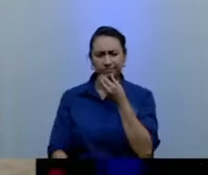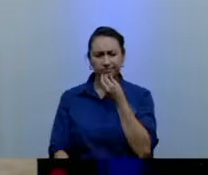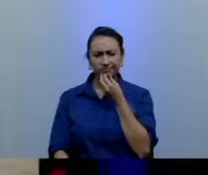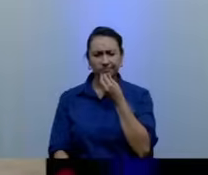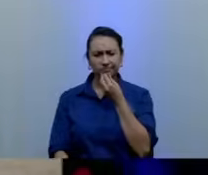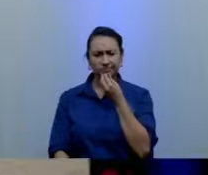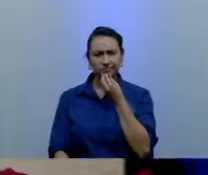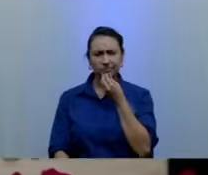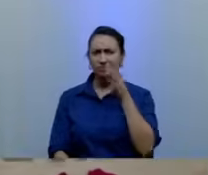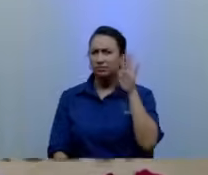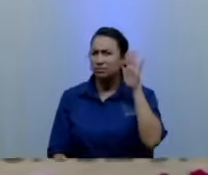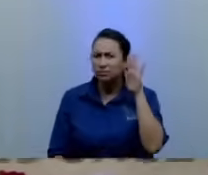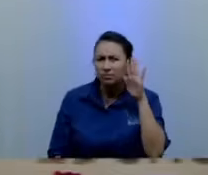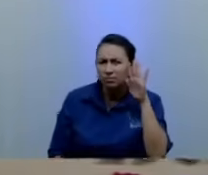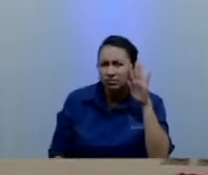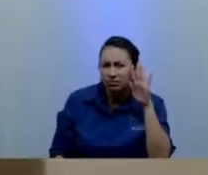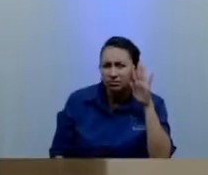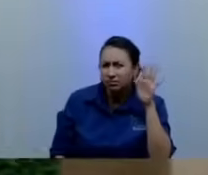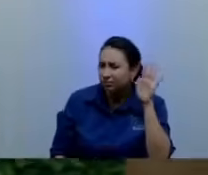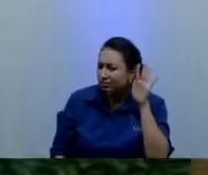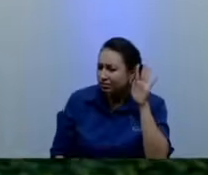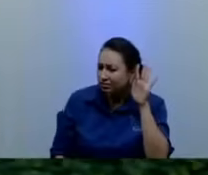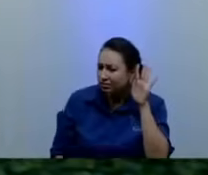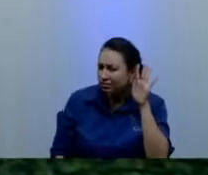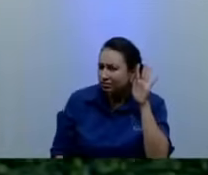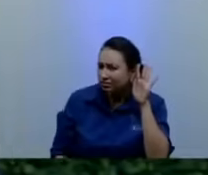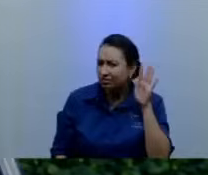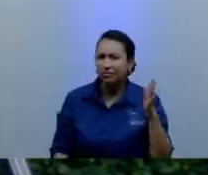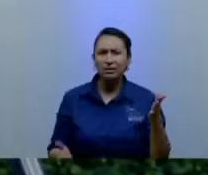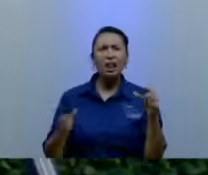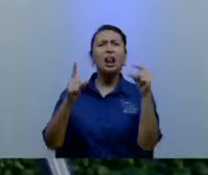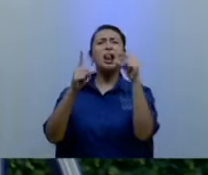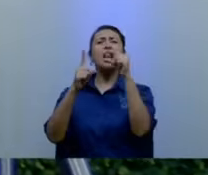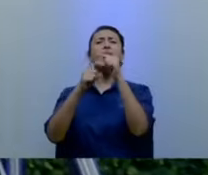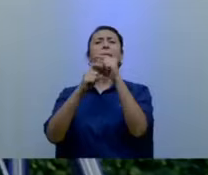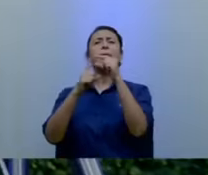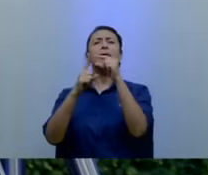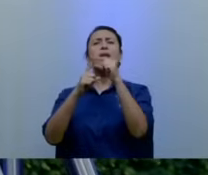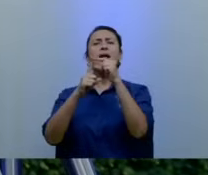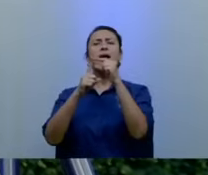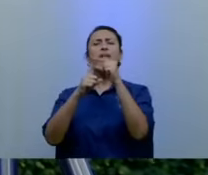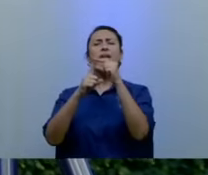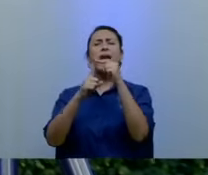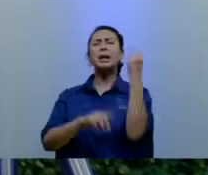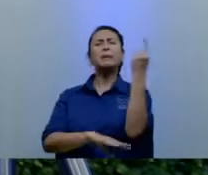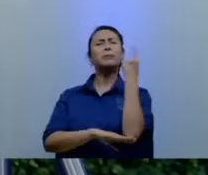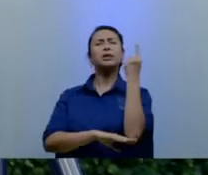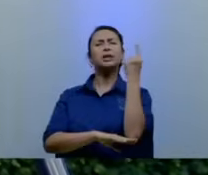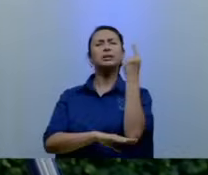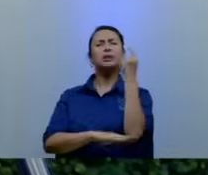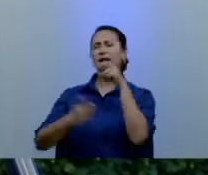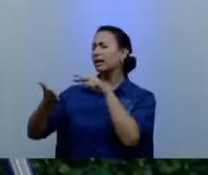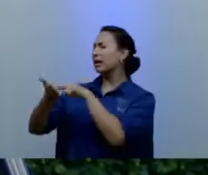Ya vamos llegando, ¿verdad? Pero mire pues, ¿cuál es la palabra que más se repite acá?